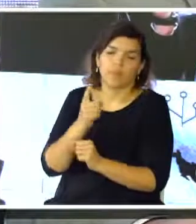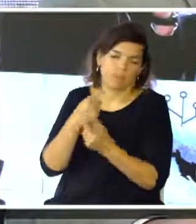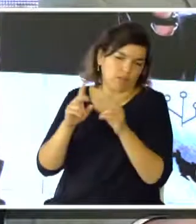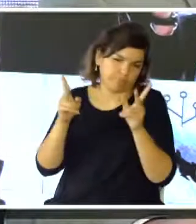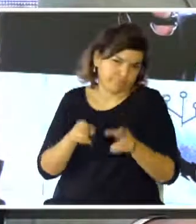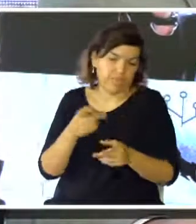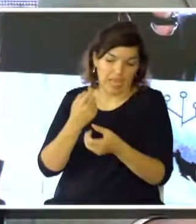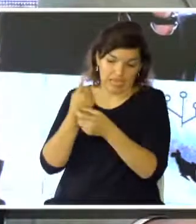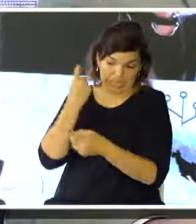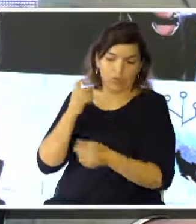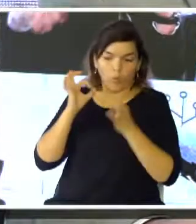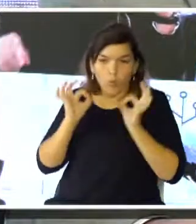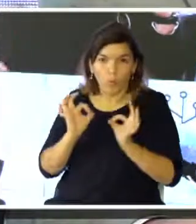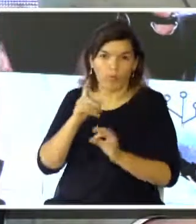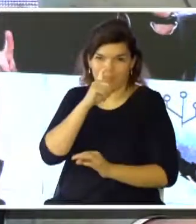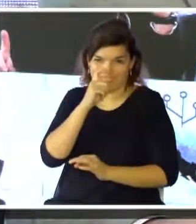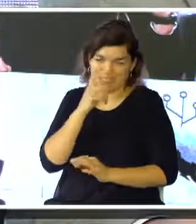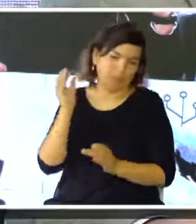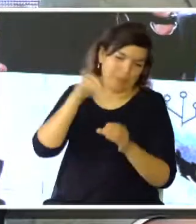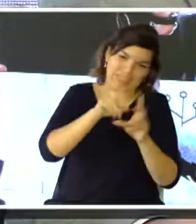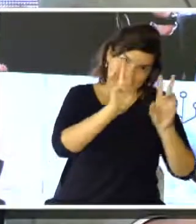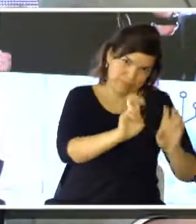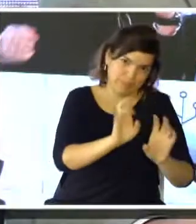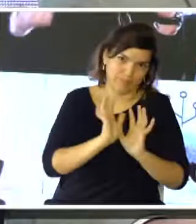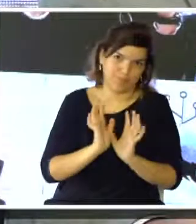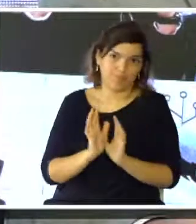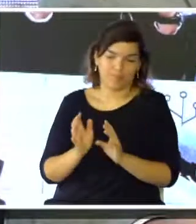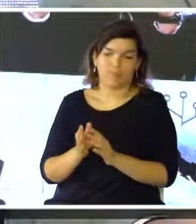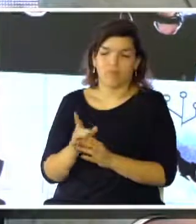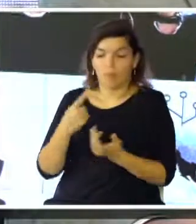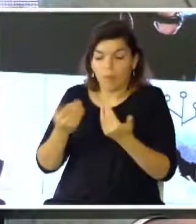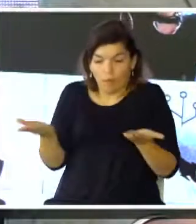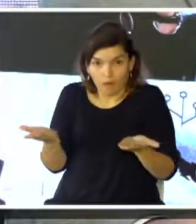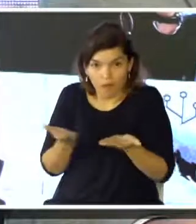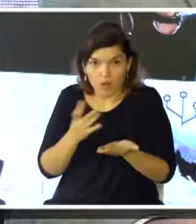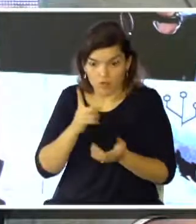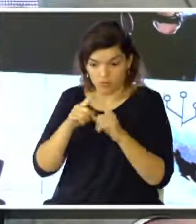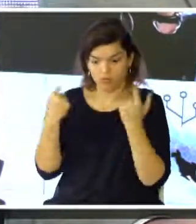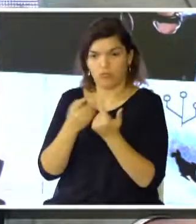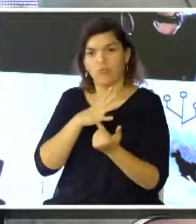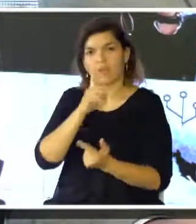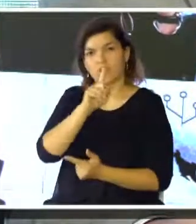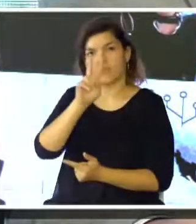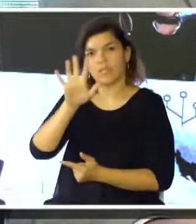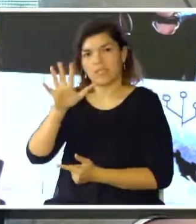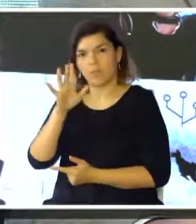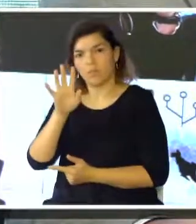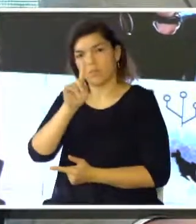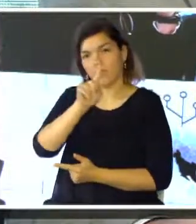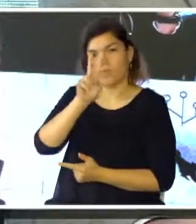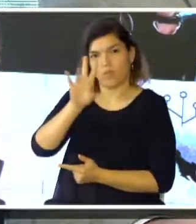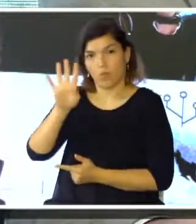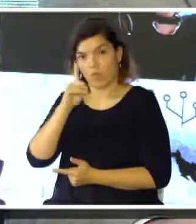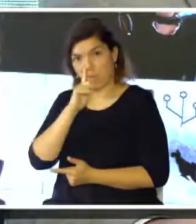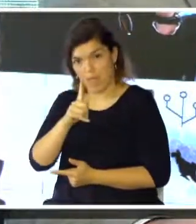esto porque ayer pasó así que no me voy a meter en ese tema pero hoy tenemos nosotros 125 mil 124 mil